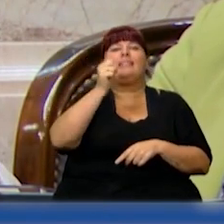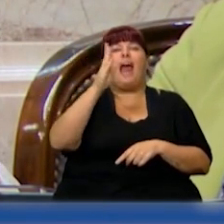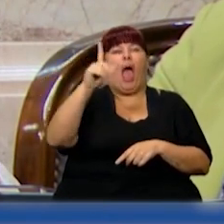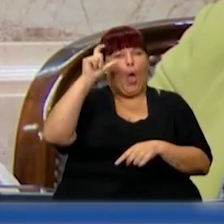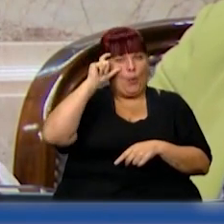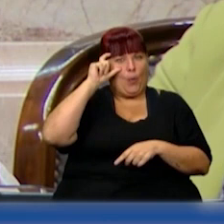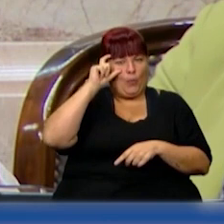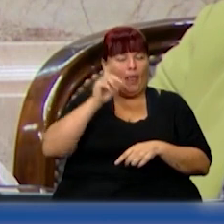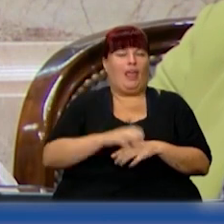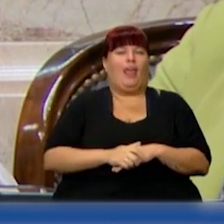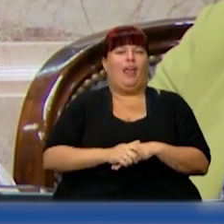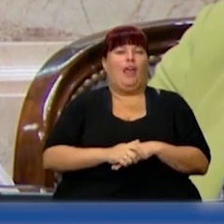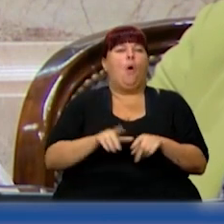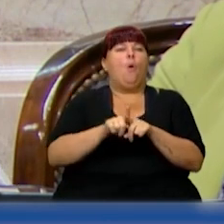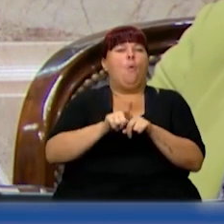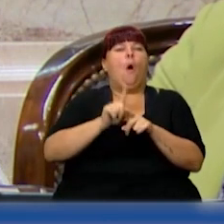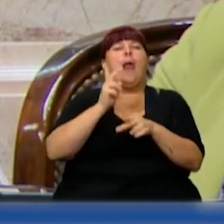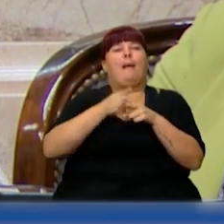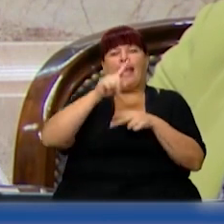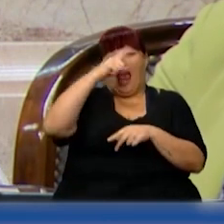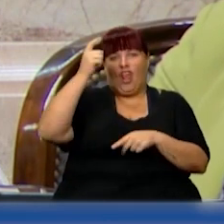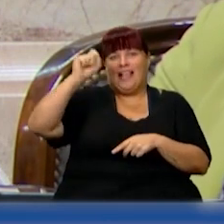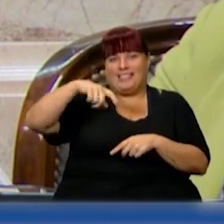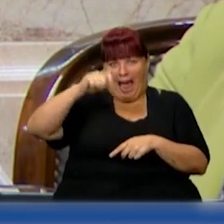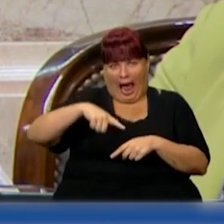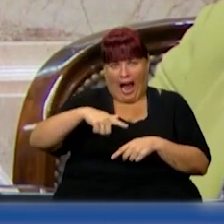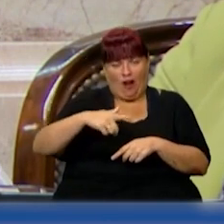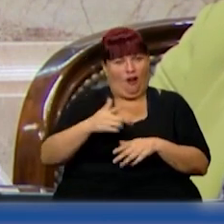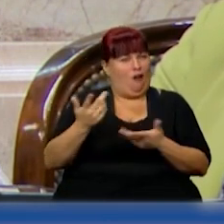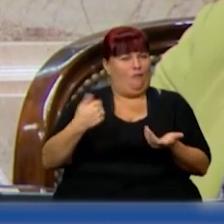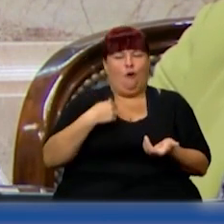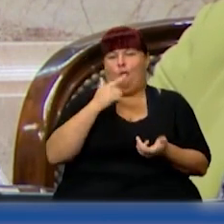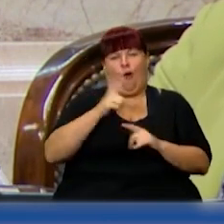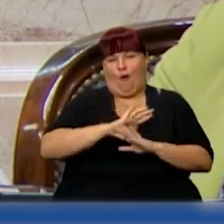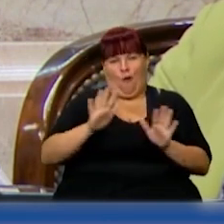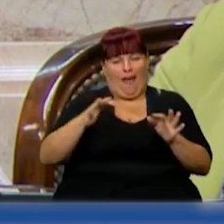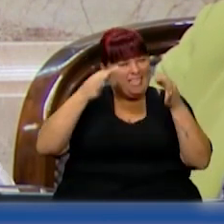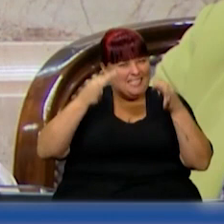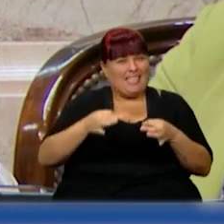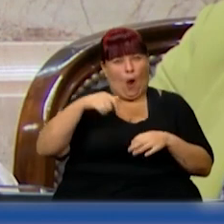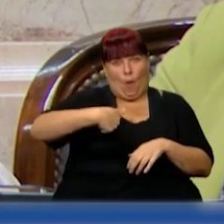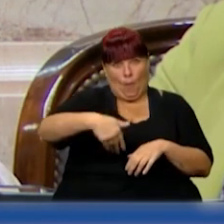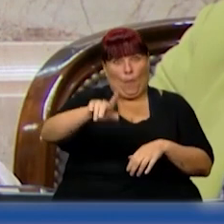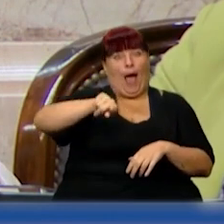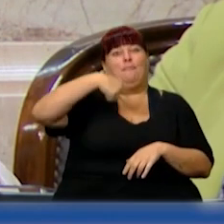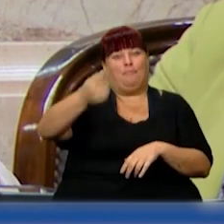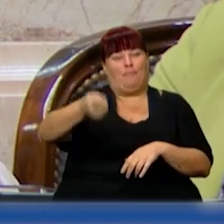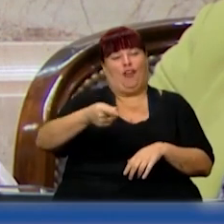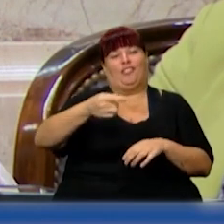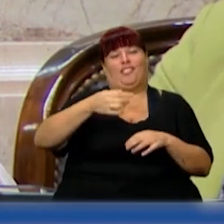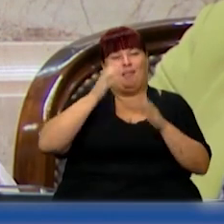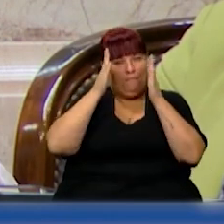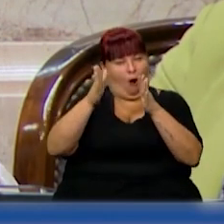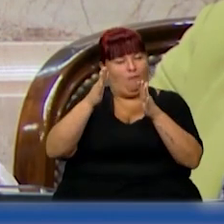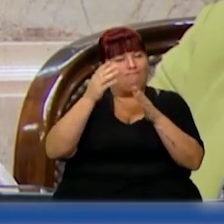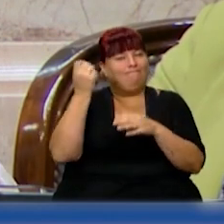que, como al Parque Nacional Chaco, y que no tengo ninguna duda que también se le pondrá la